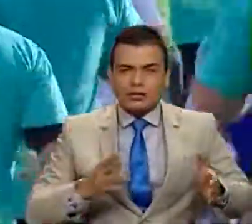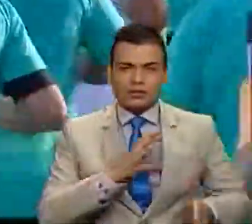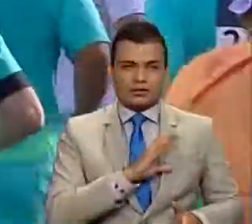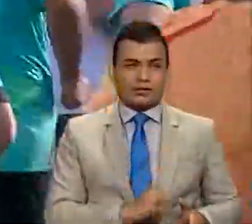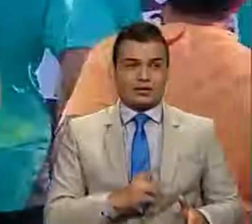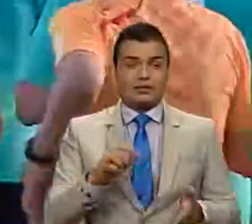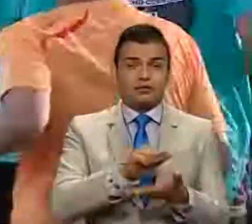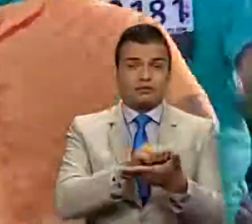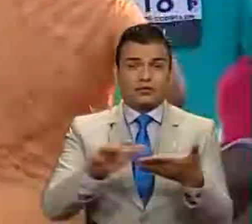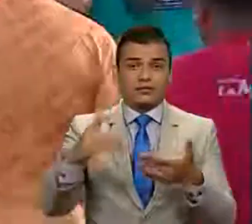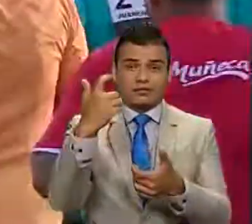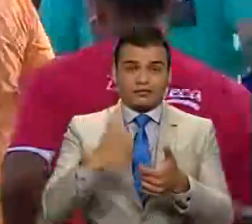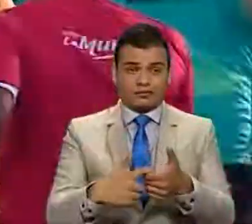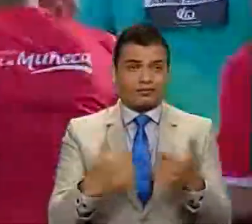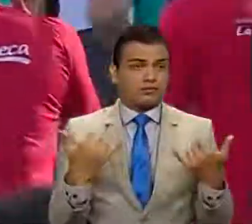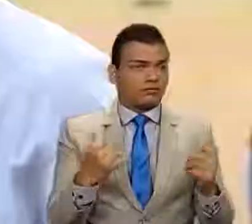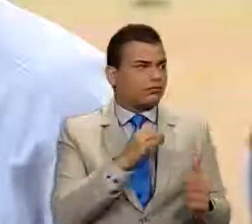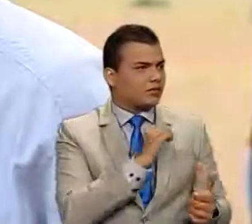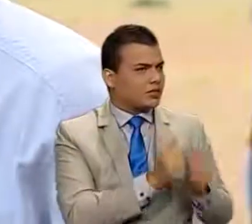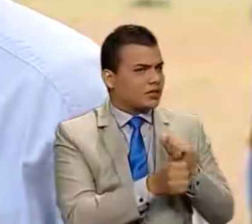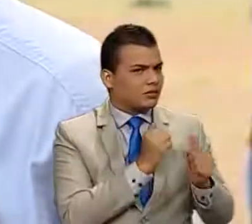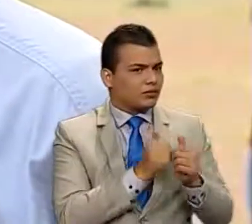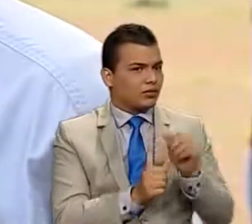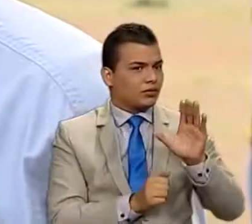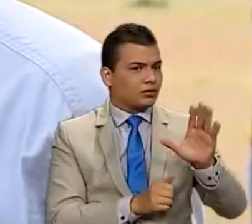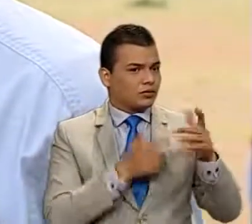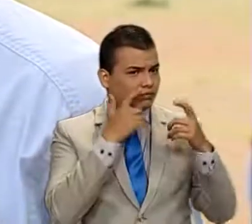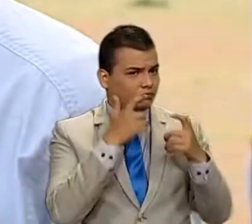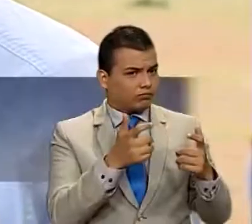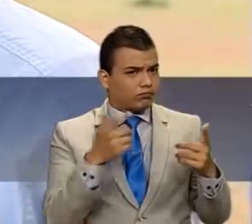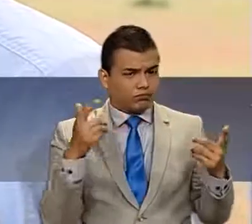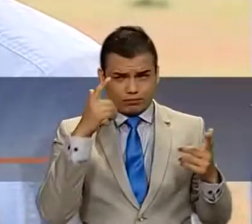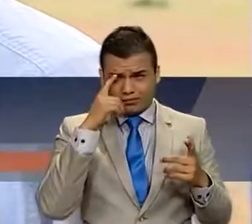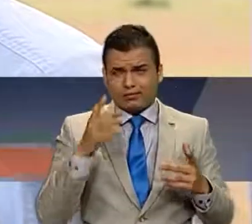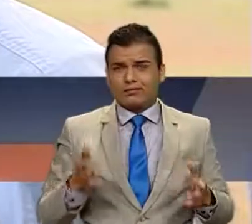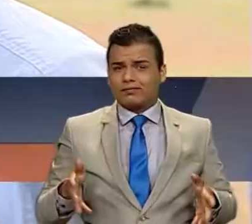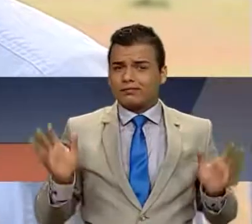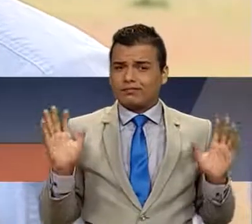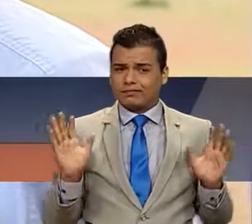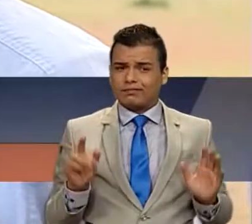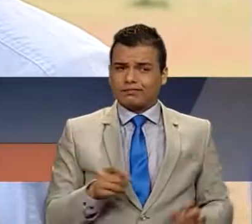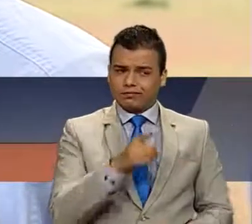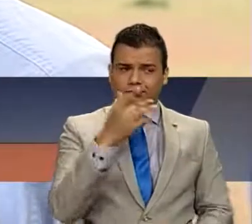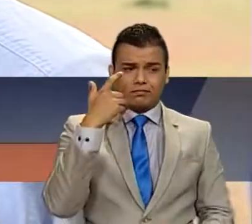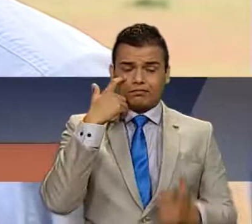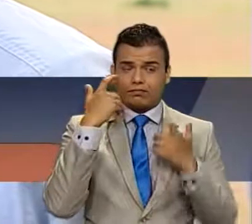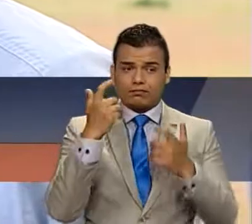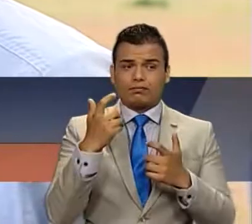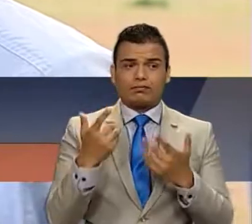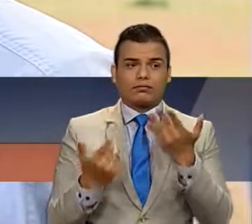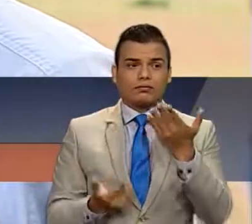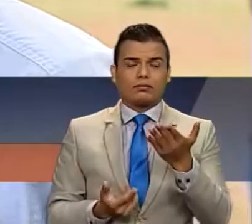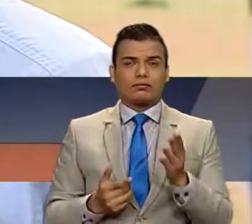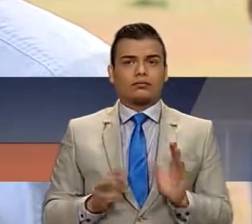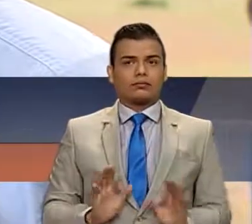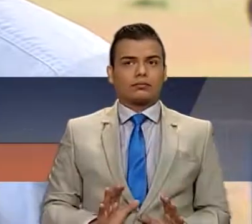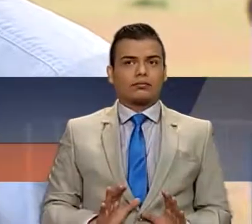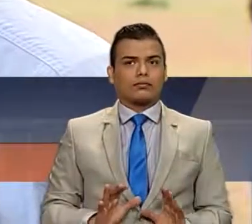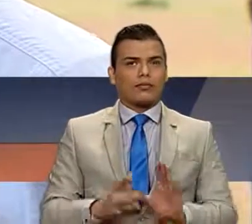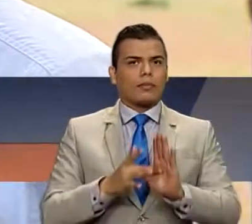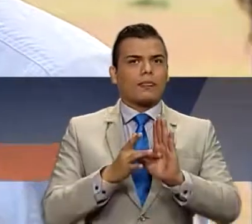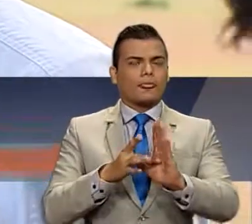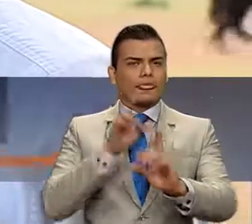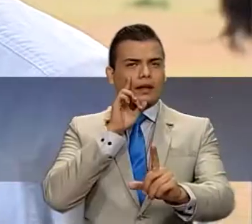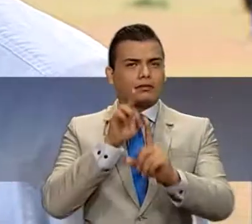forma gratuita. Con el deporte siempre hemos sabido que hay una forma de poder buscarle